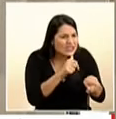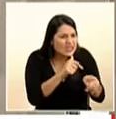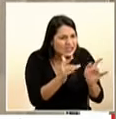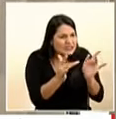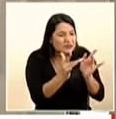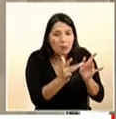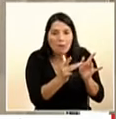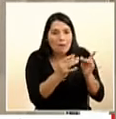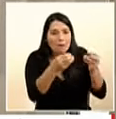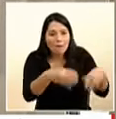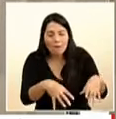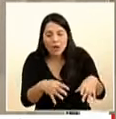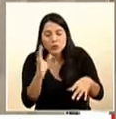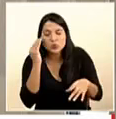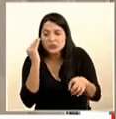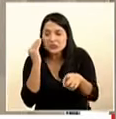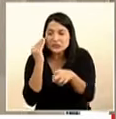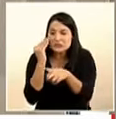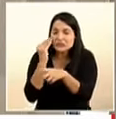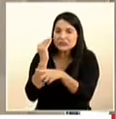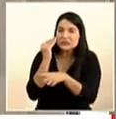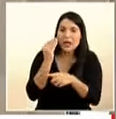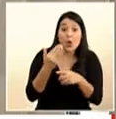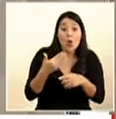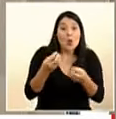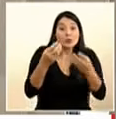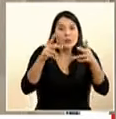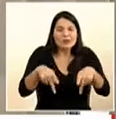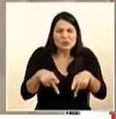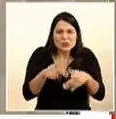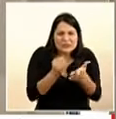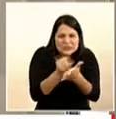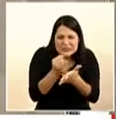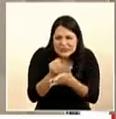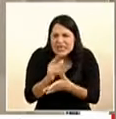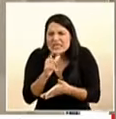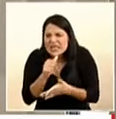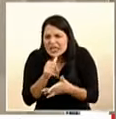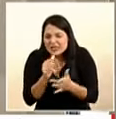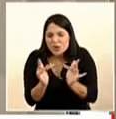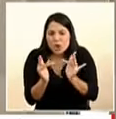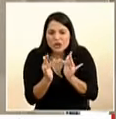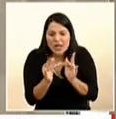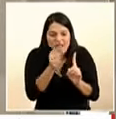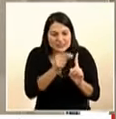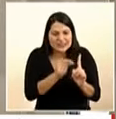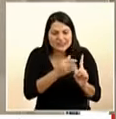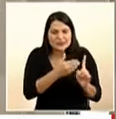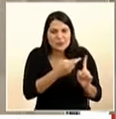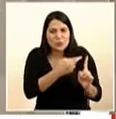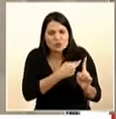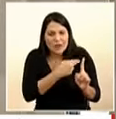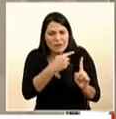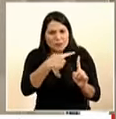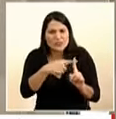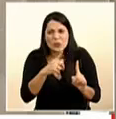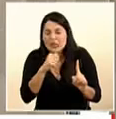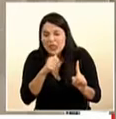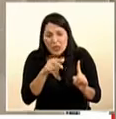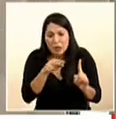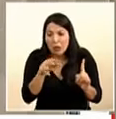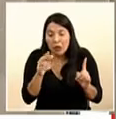el nexo epidemiológico y en eso hemos estado abocados ya incluso estamos tomando algunas otras estrategias y hoy mismo se está